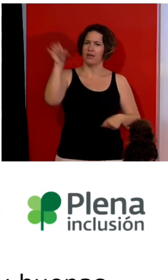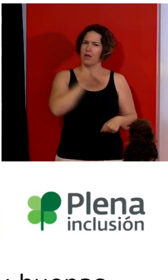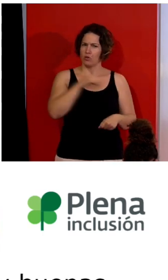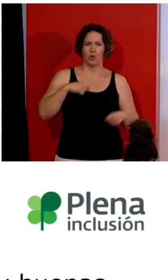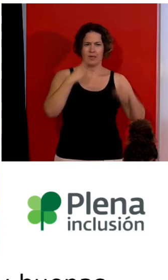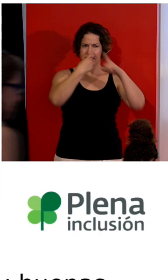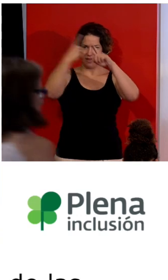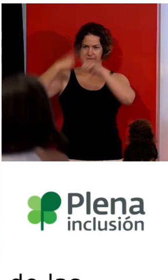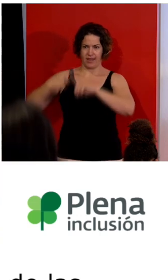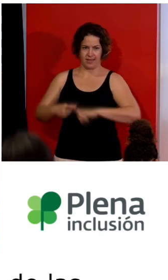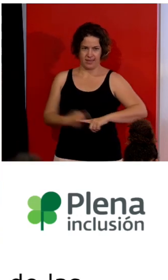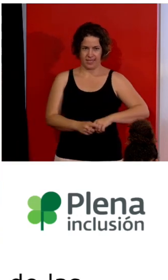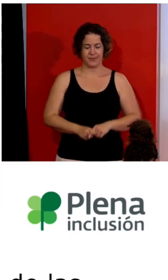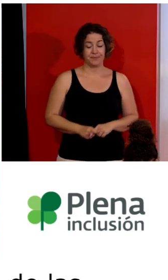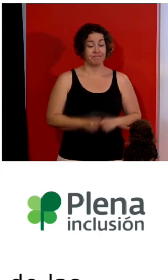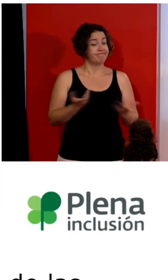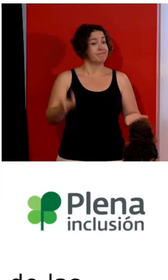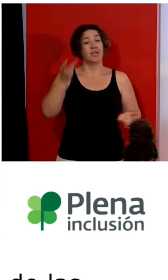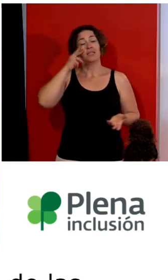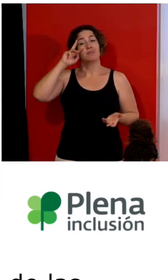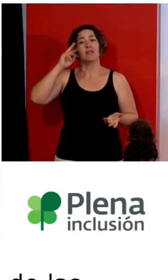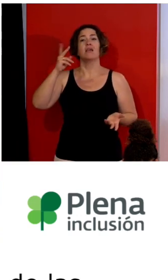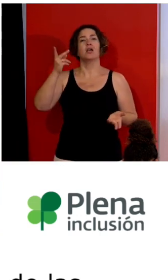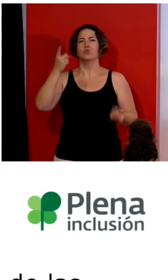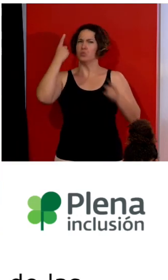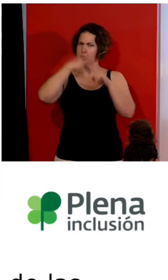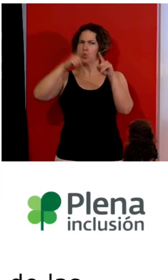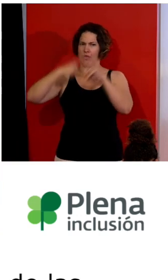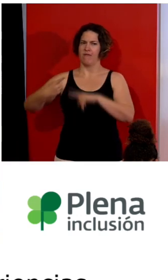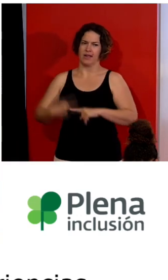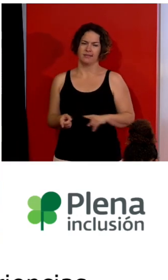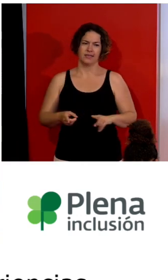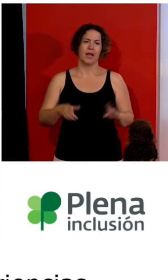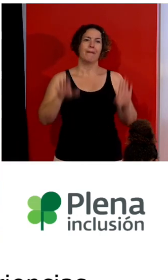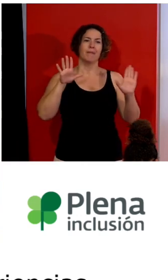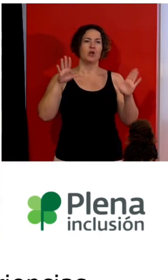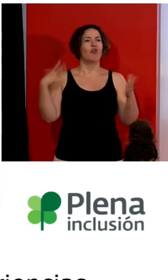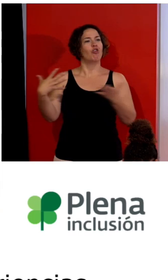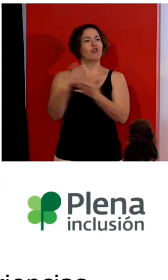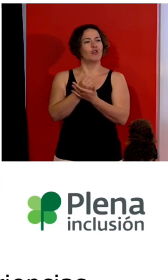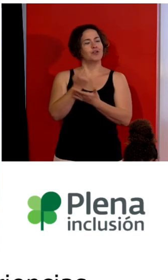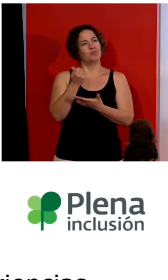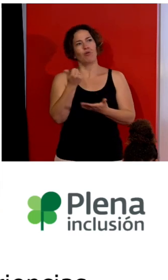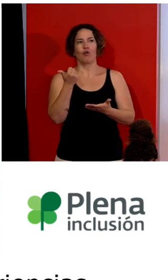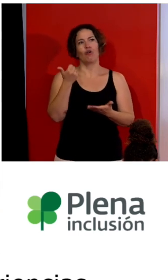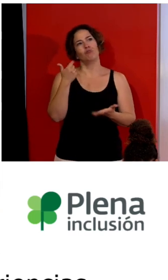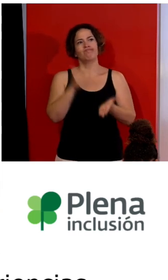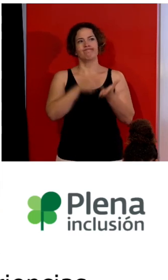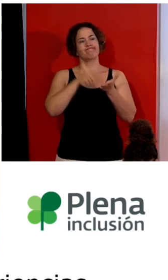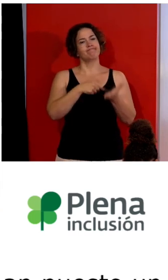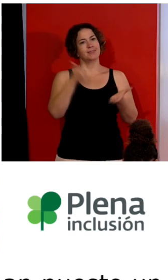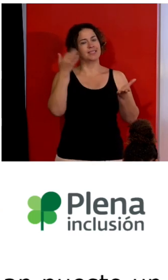autónomas. Son experiencias bastante diversas, pero todas ellas han puesto un poco el énfasis